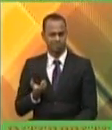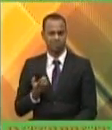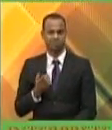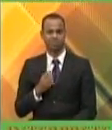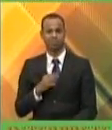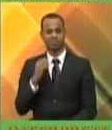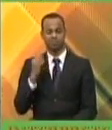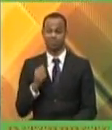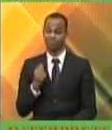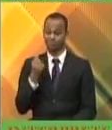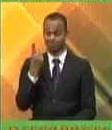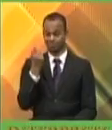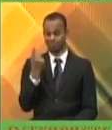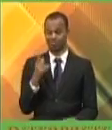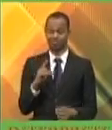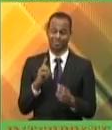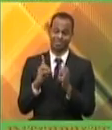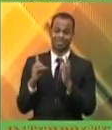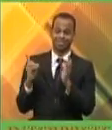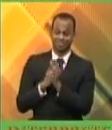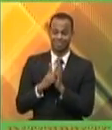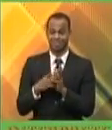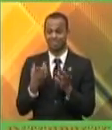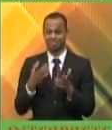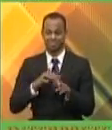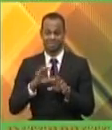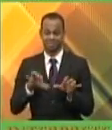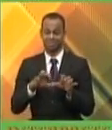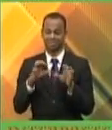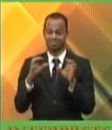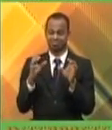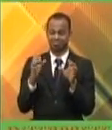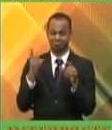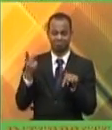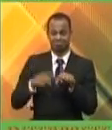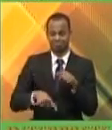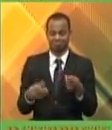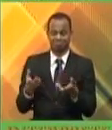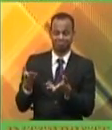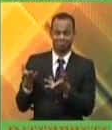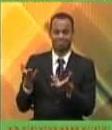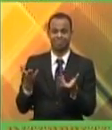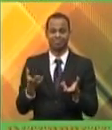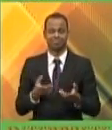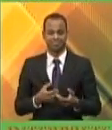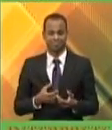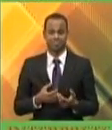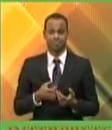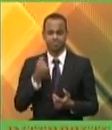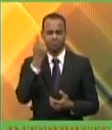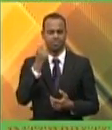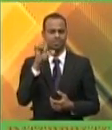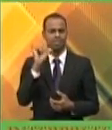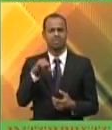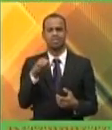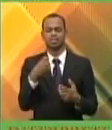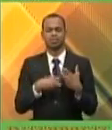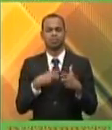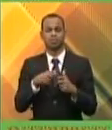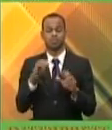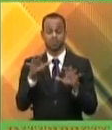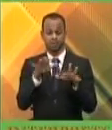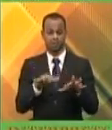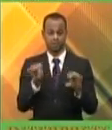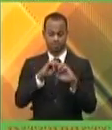una incapacidad o una discapacidad pero es un problema de cómo ha construido la